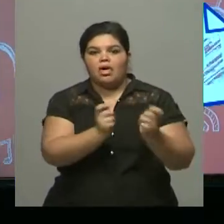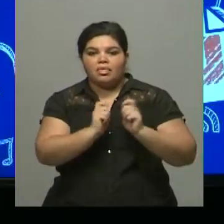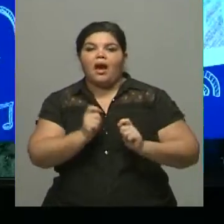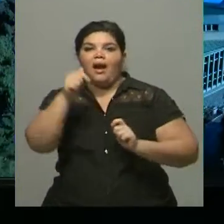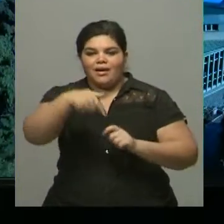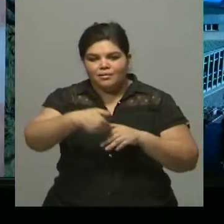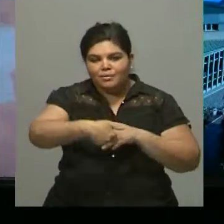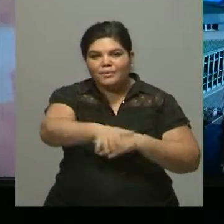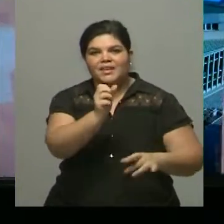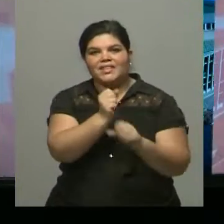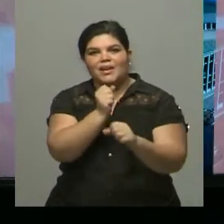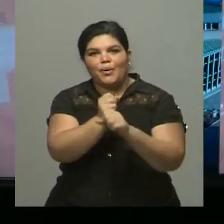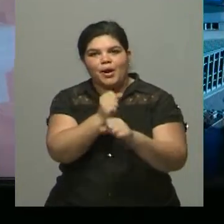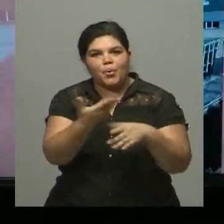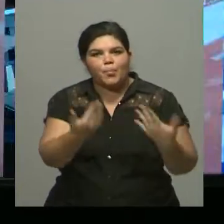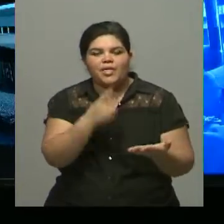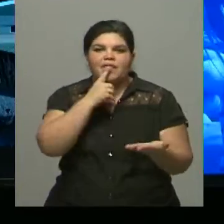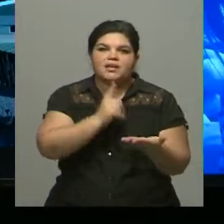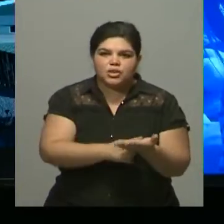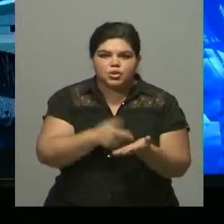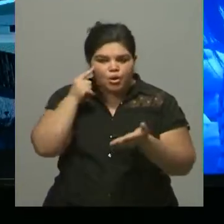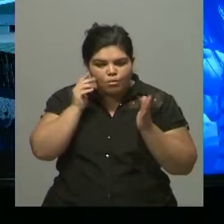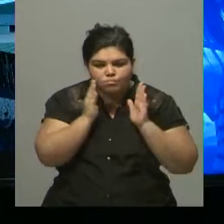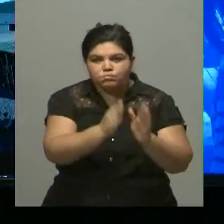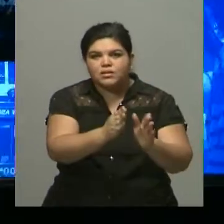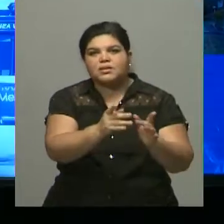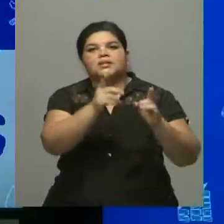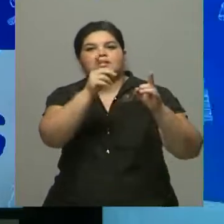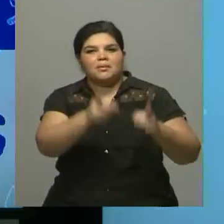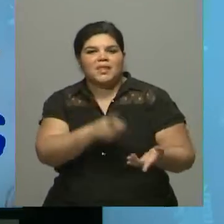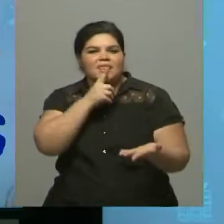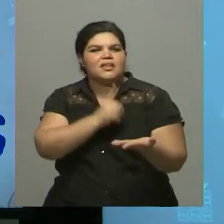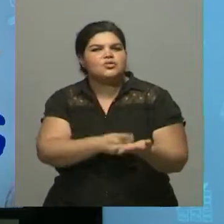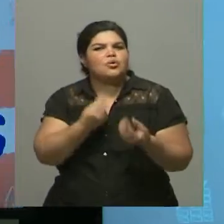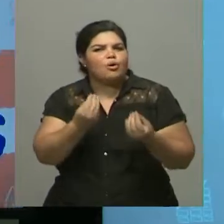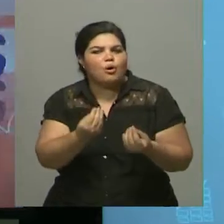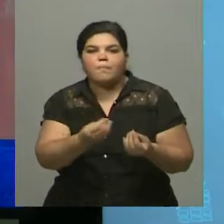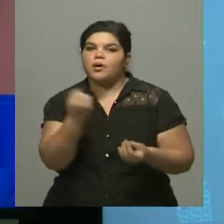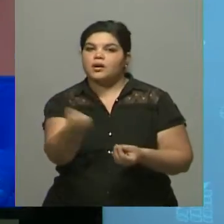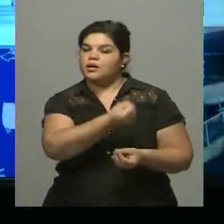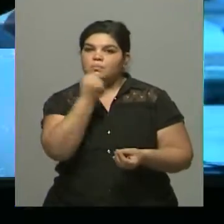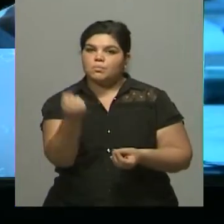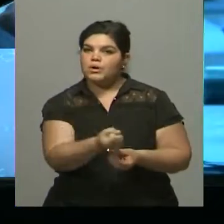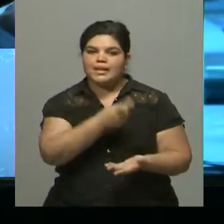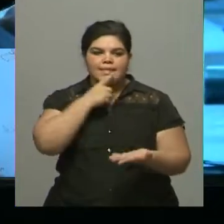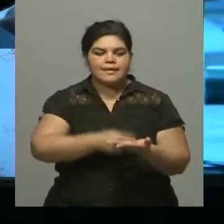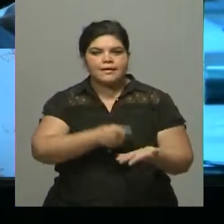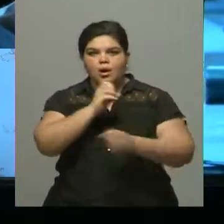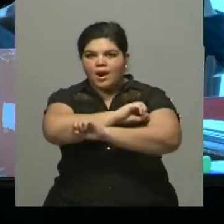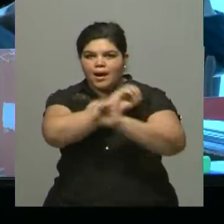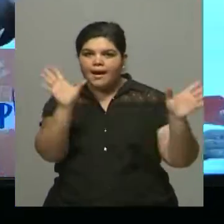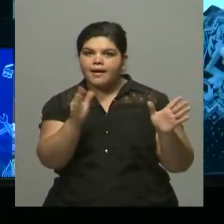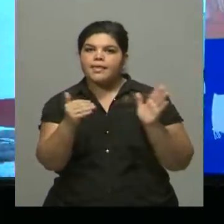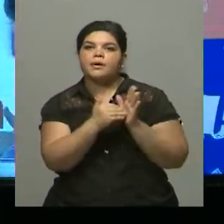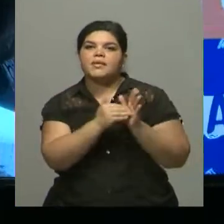a partir de eso poder tomar decisiones que sean más certeras, más segmentadas para determinados tipos de